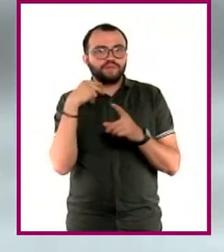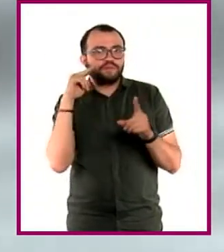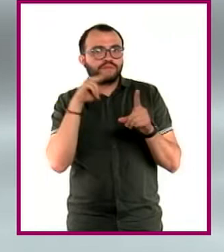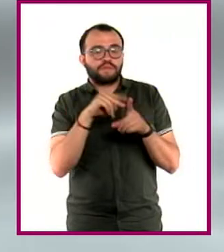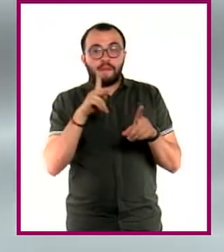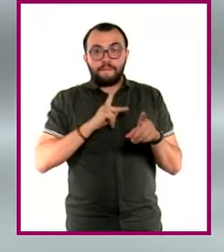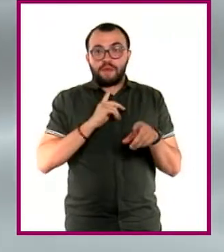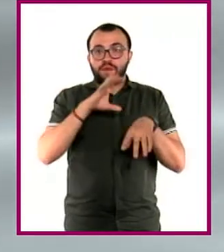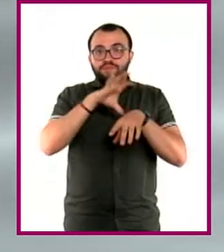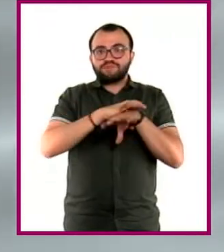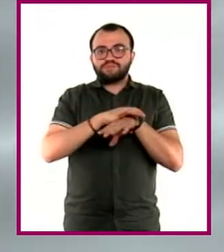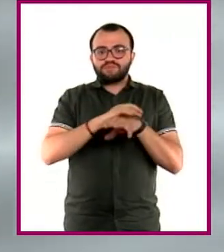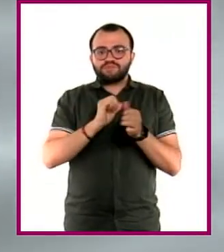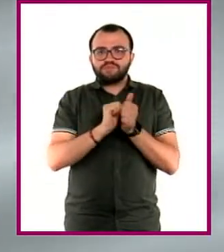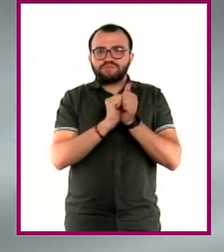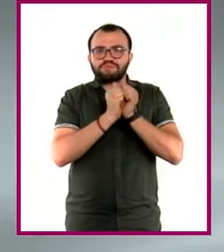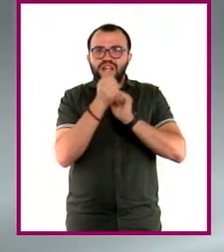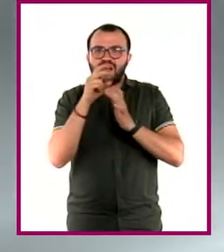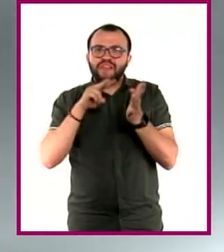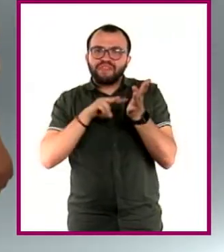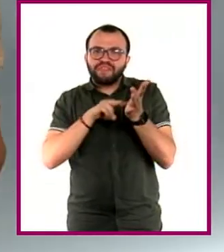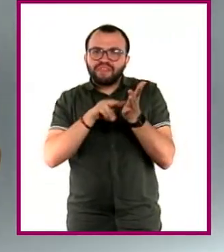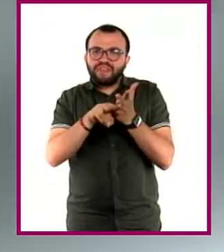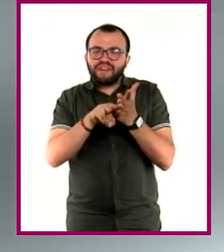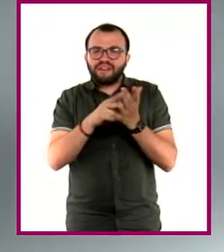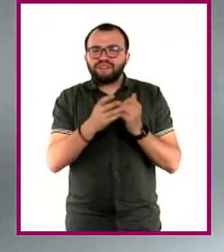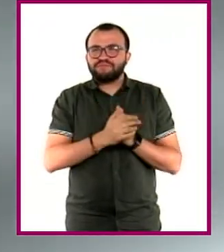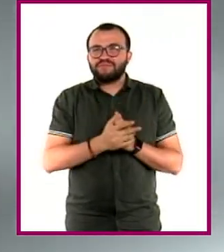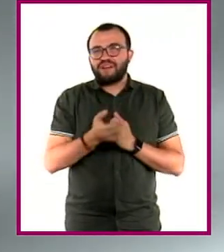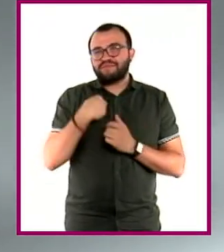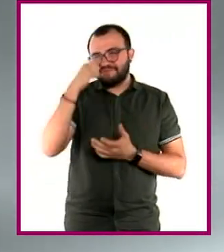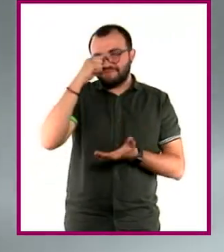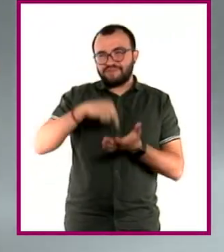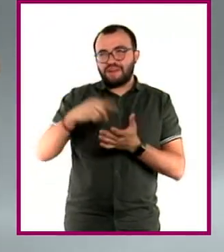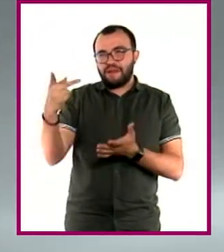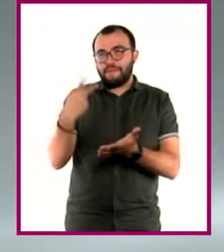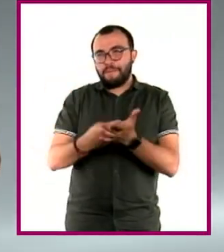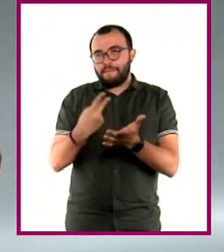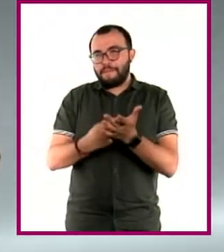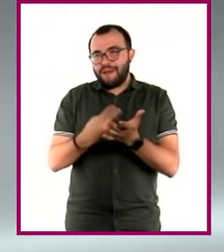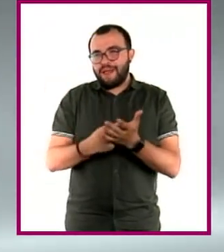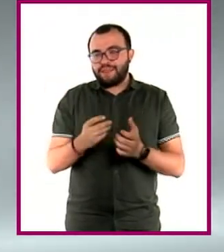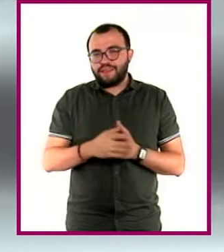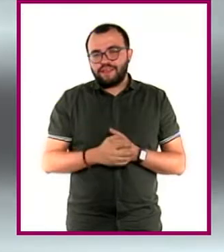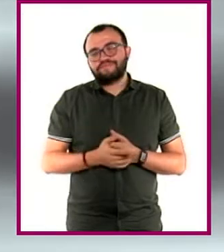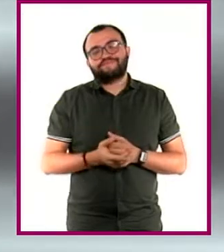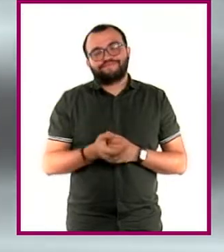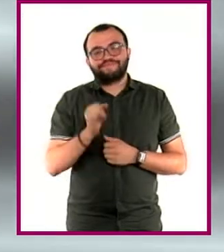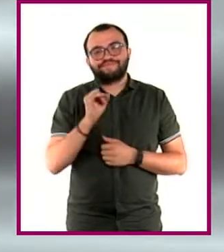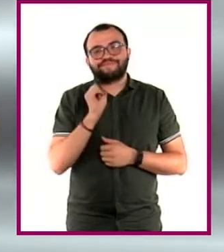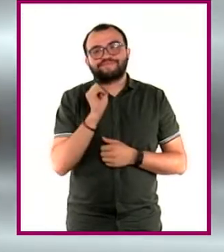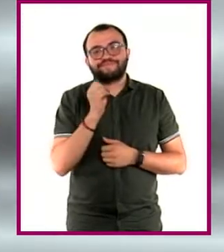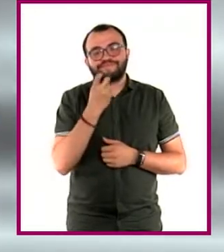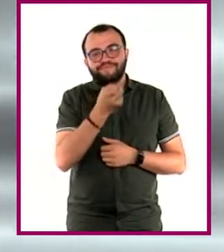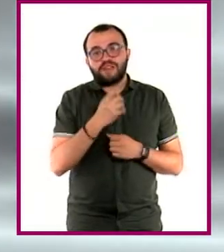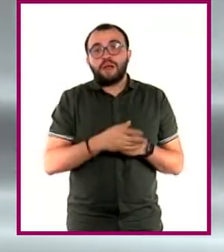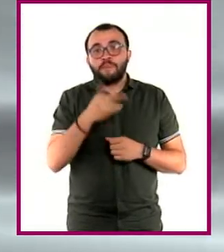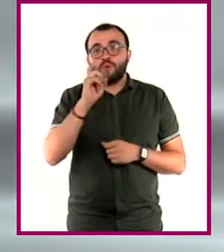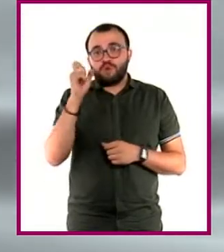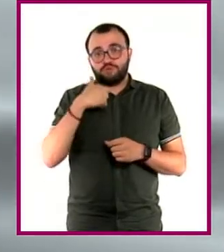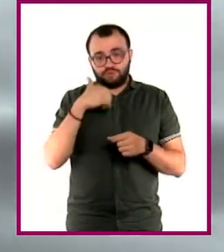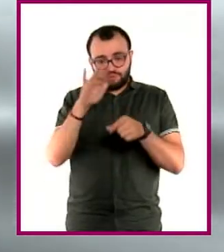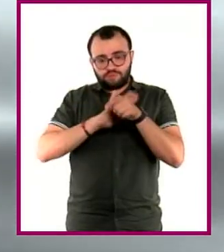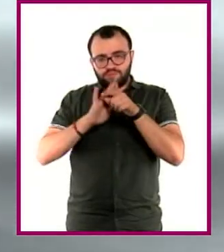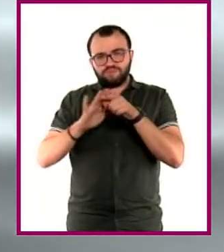que mi pulsera ya se había puesto un poco negra. Ha de ser porque es de plata. Sí, exacto. Pero mientras la limpiaba me